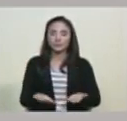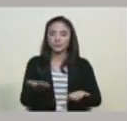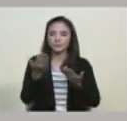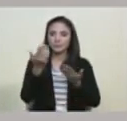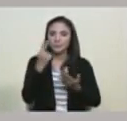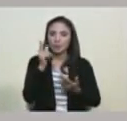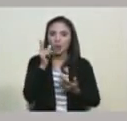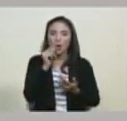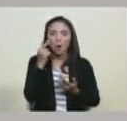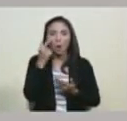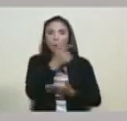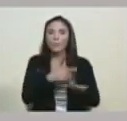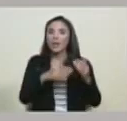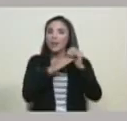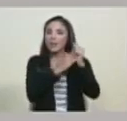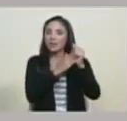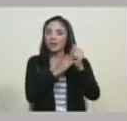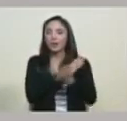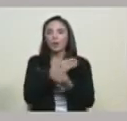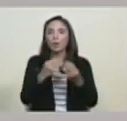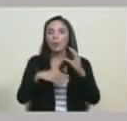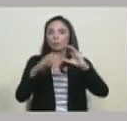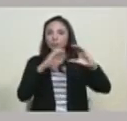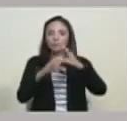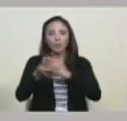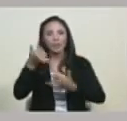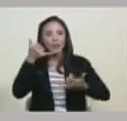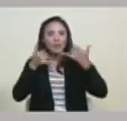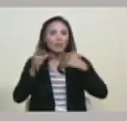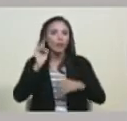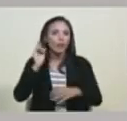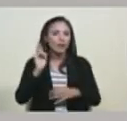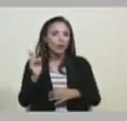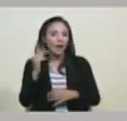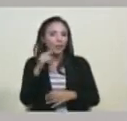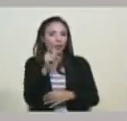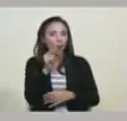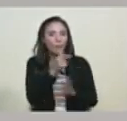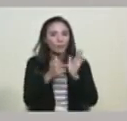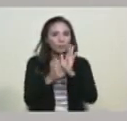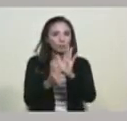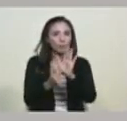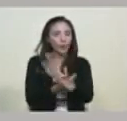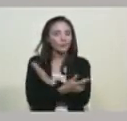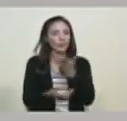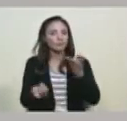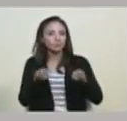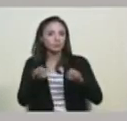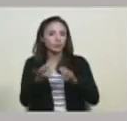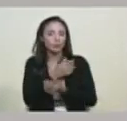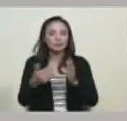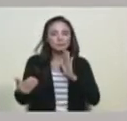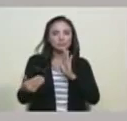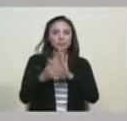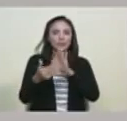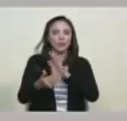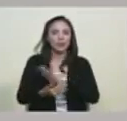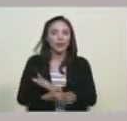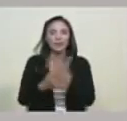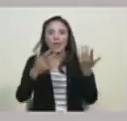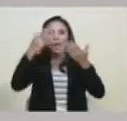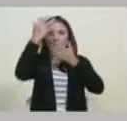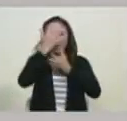dirigió personalmente, a través de sistemas de comunicación radiales, como se los voy a mostrar, dirigió el ataque